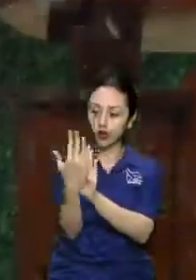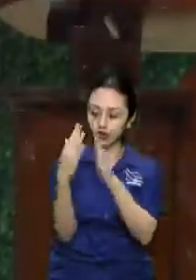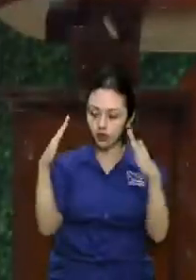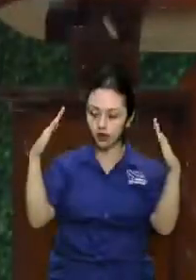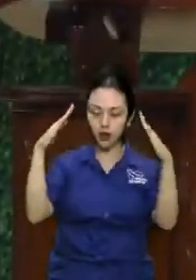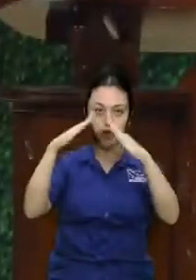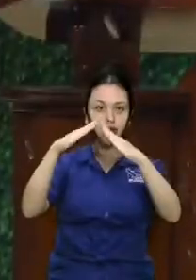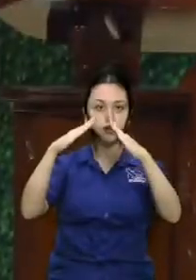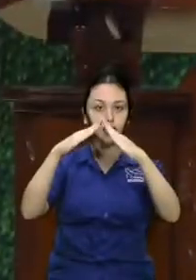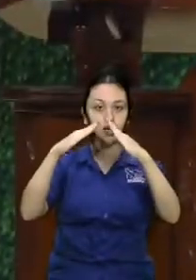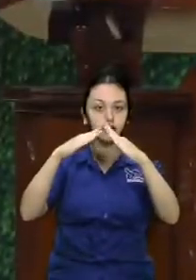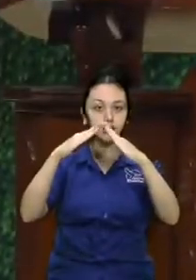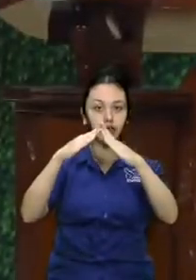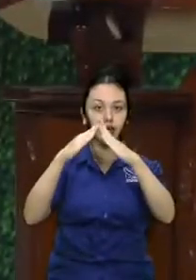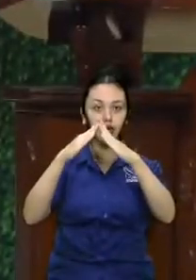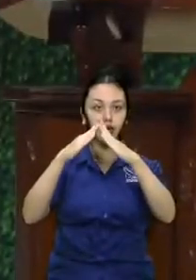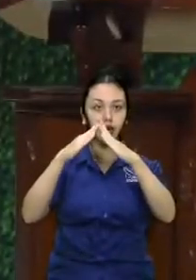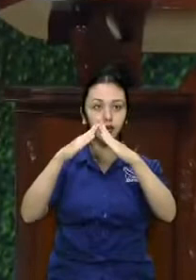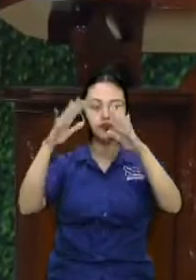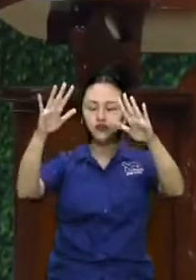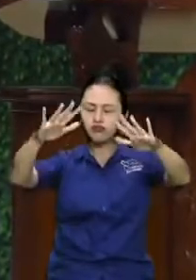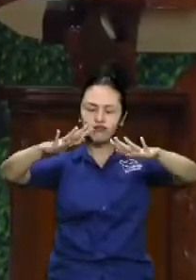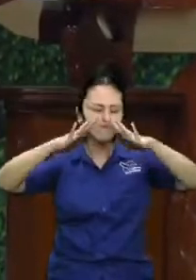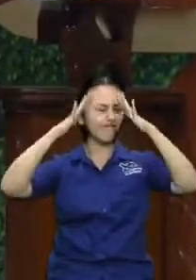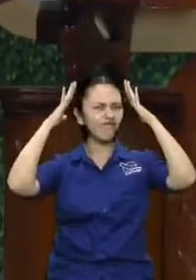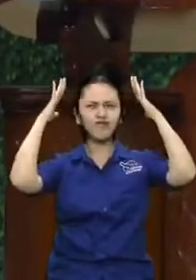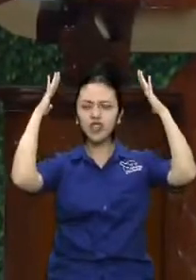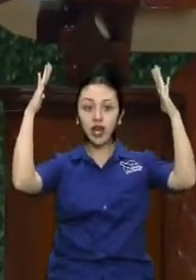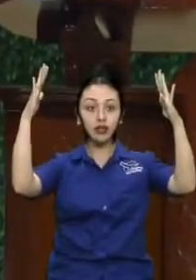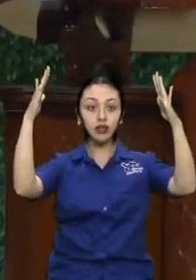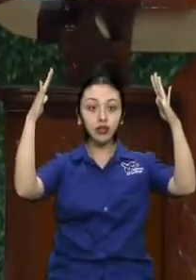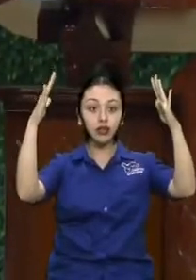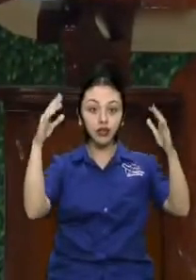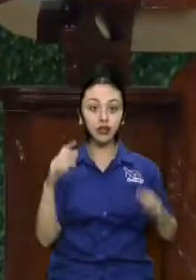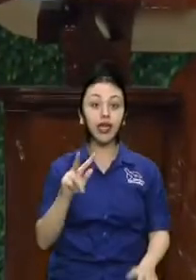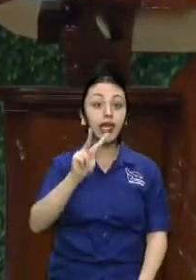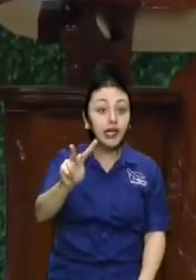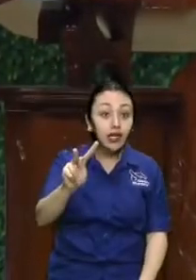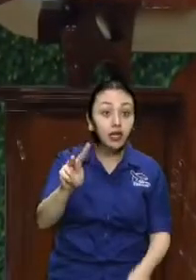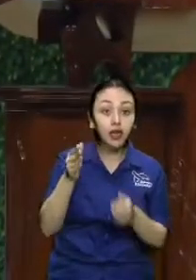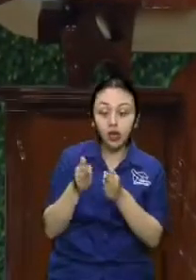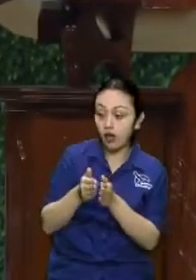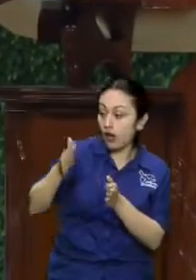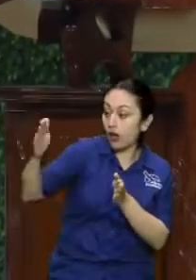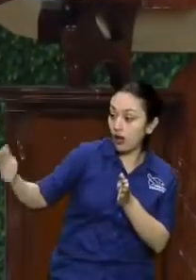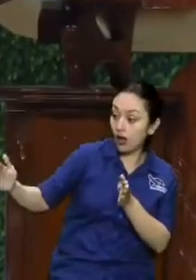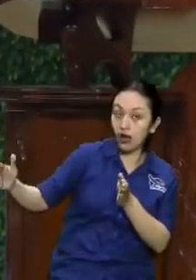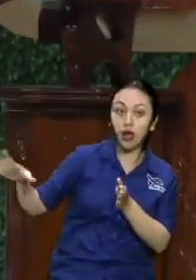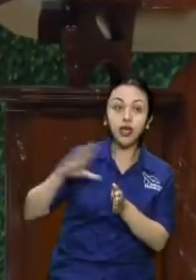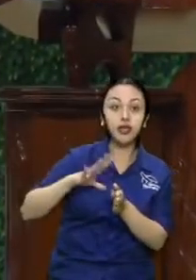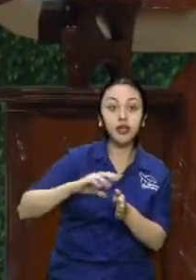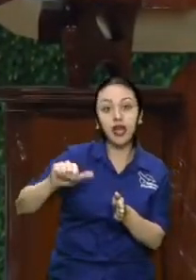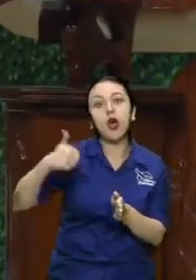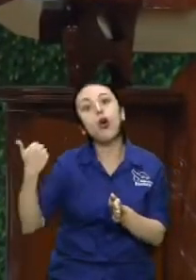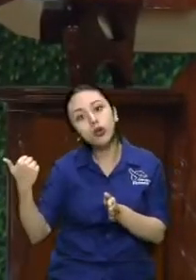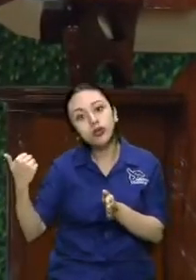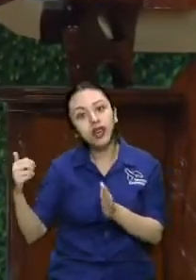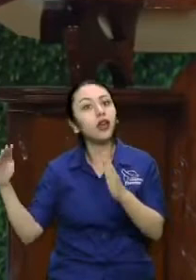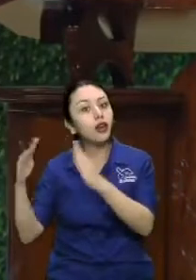la salida, en la misma casa. Y hacia la derecha tenía una casa, que era donde guardaban los carros.